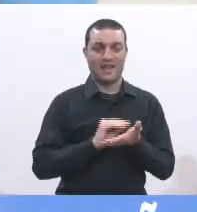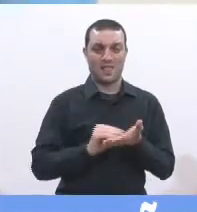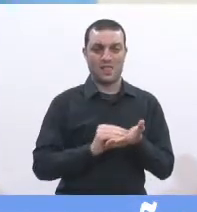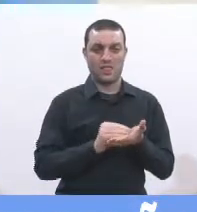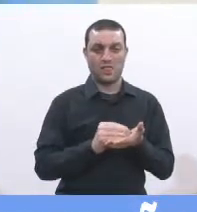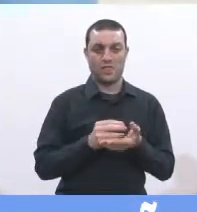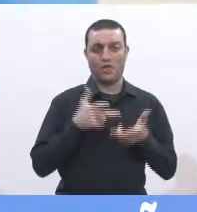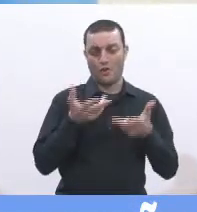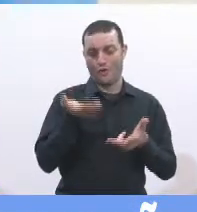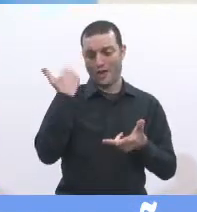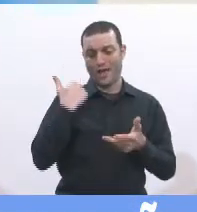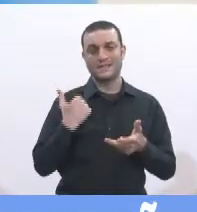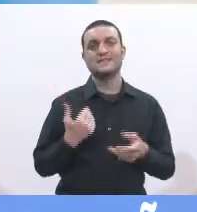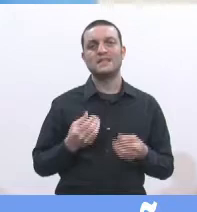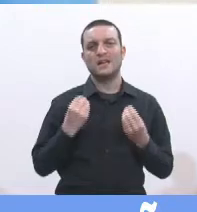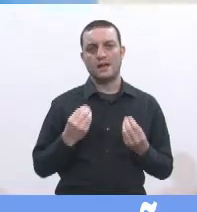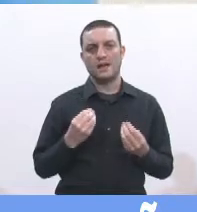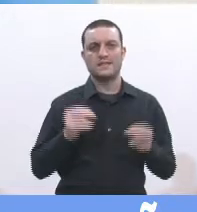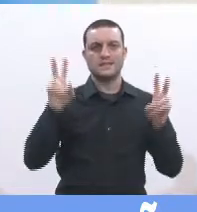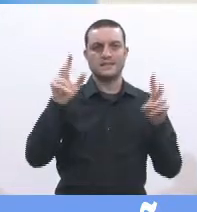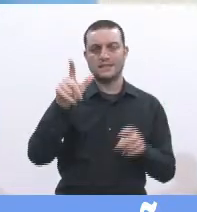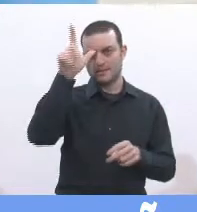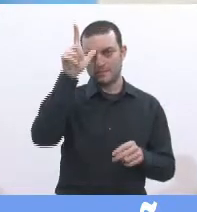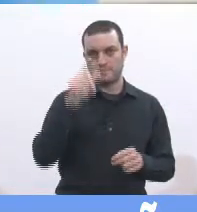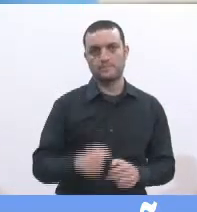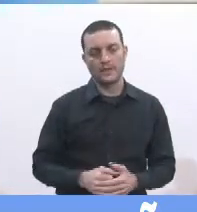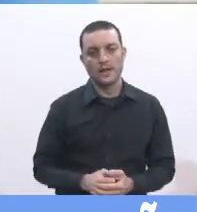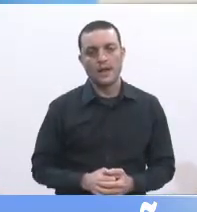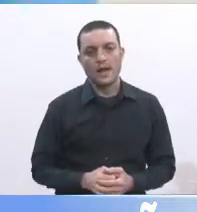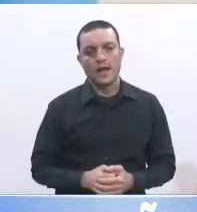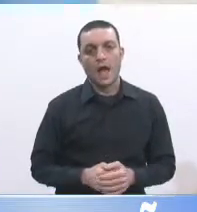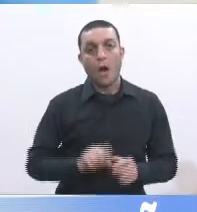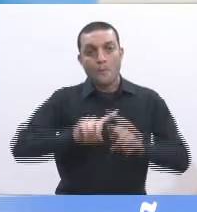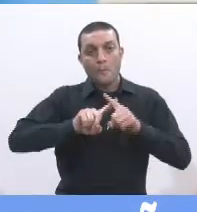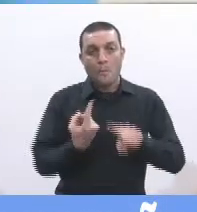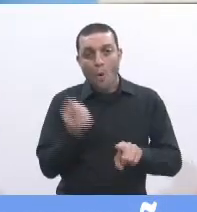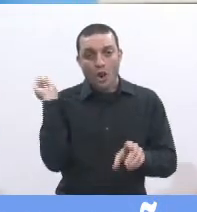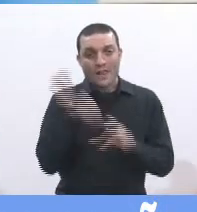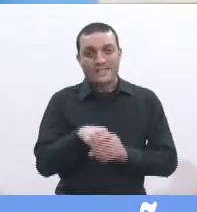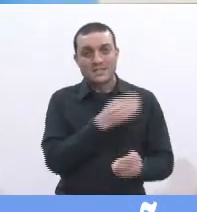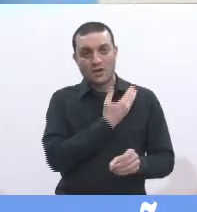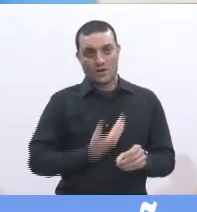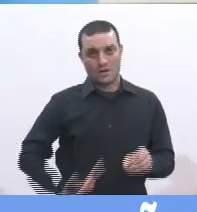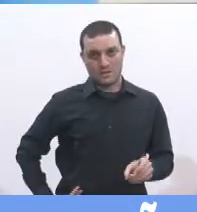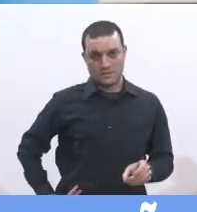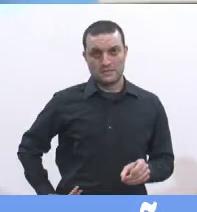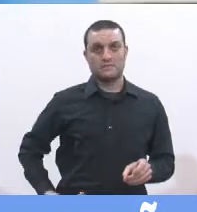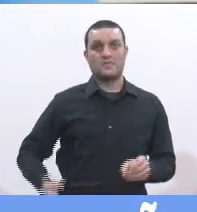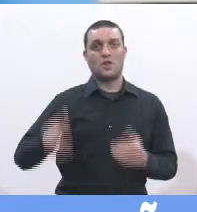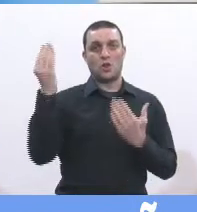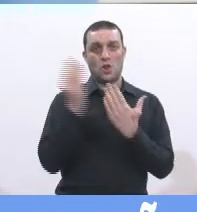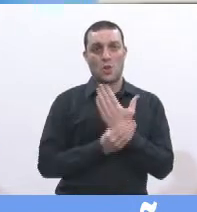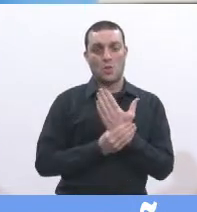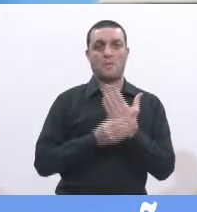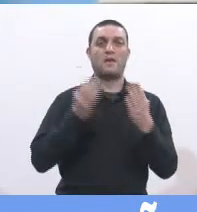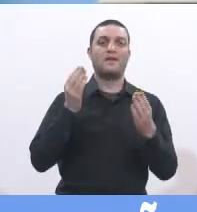lamentable como el que vimos la semana pasada. Mire, los funcionarios del Gobierno Nacional del Ministerio de Seguridad en la plenaria hablaron maravillas